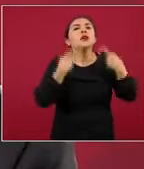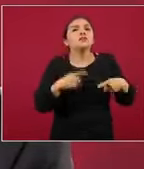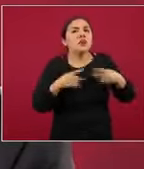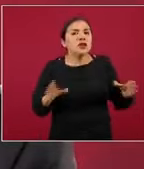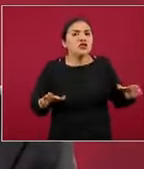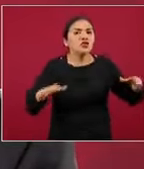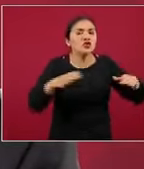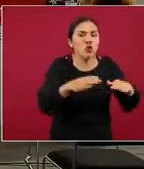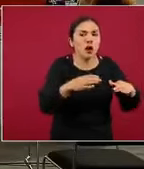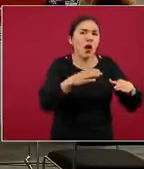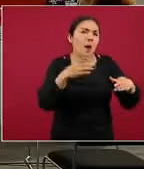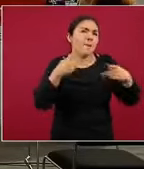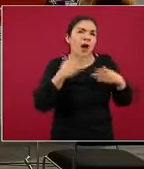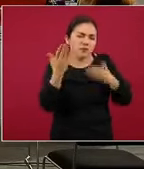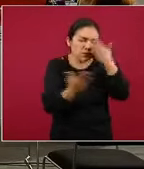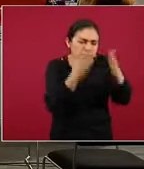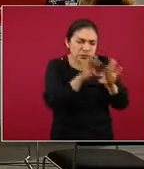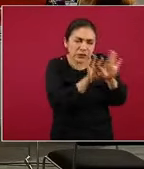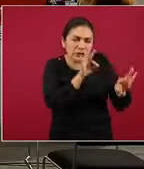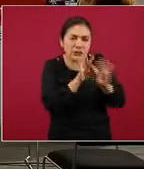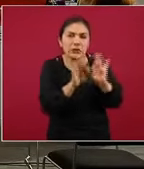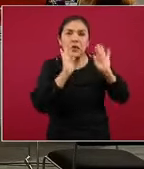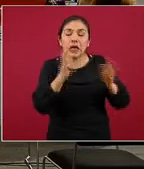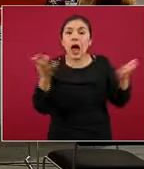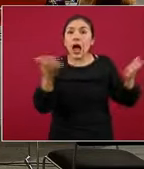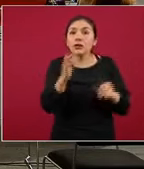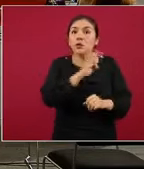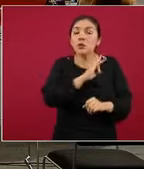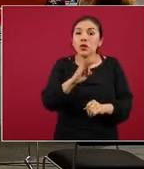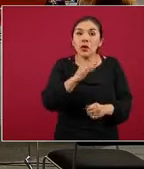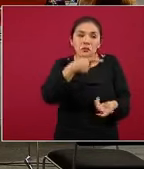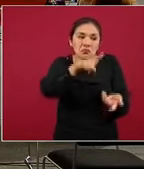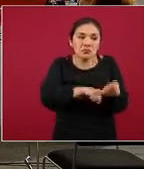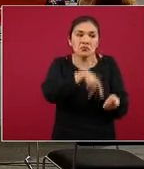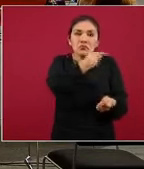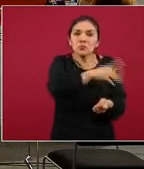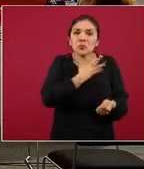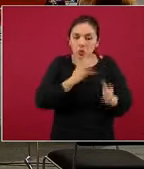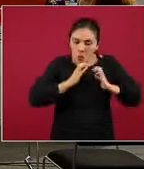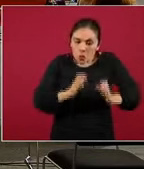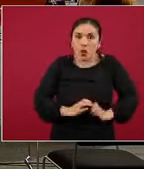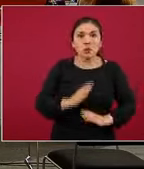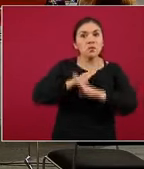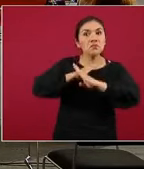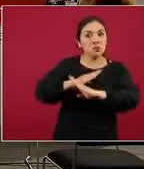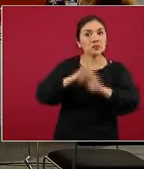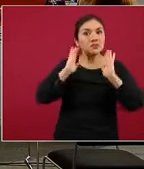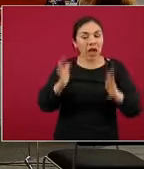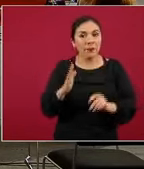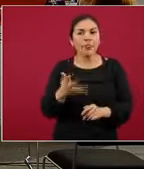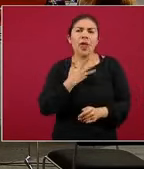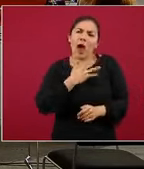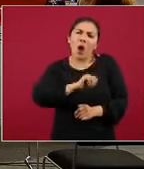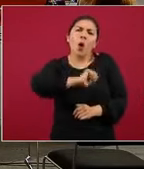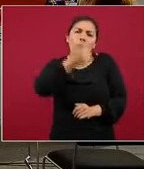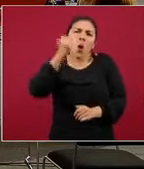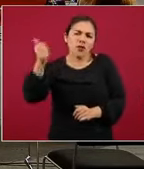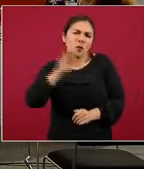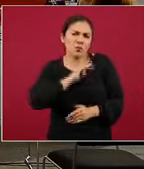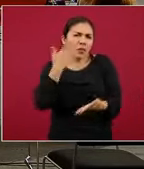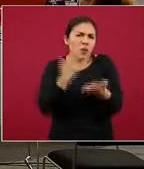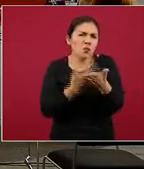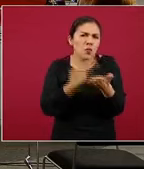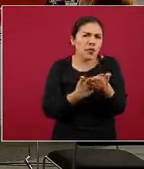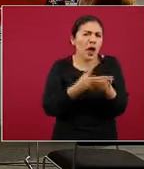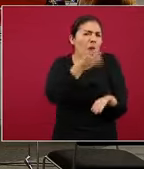personas de una población de estudio habían desarrollado huellas de inmunidad. Hay algunas huellas más fácilmente